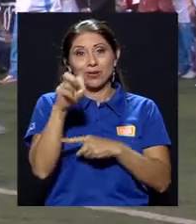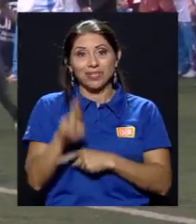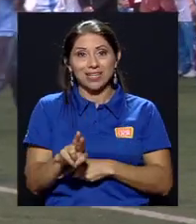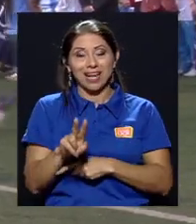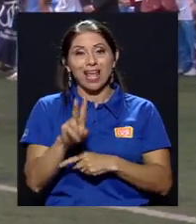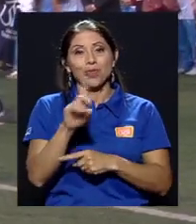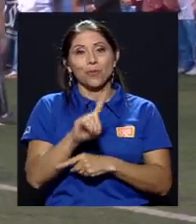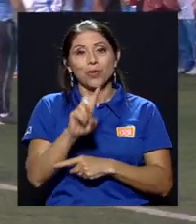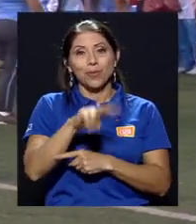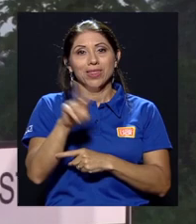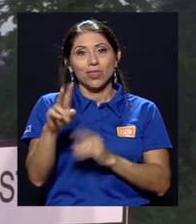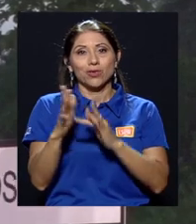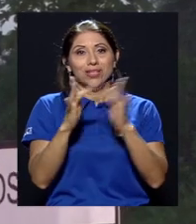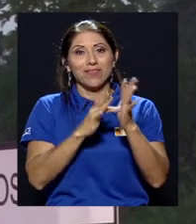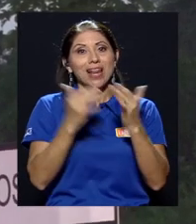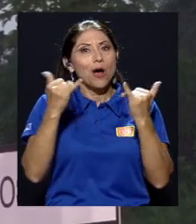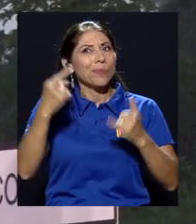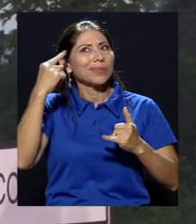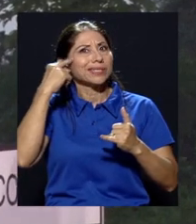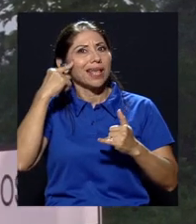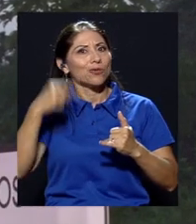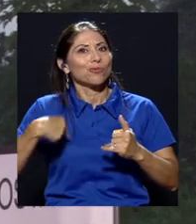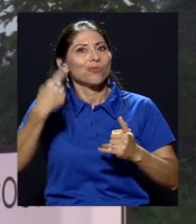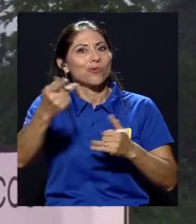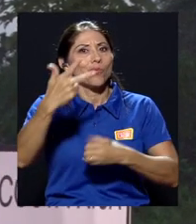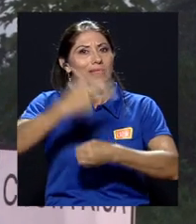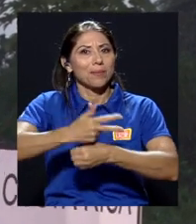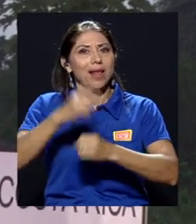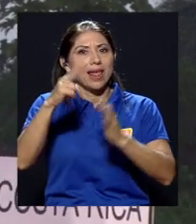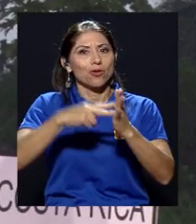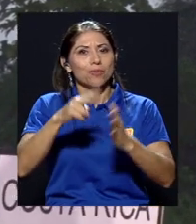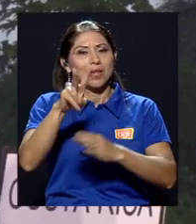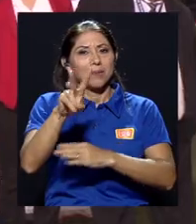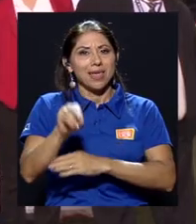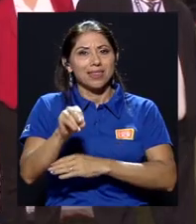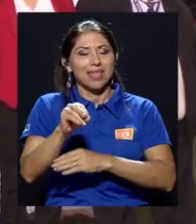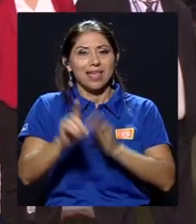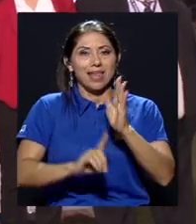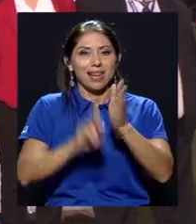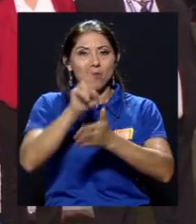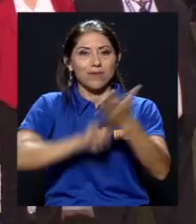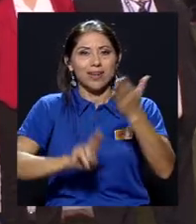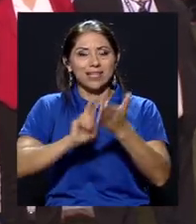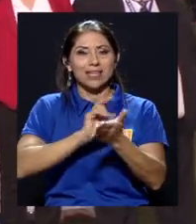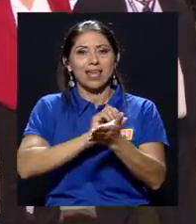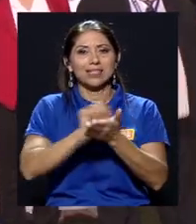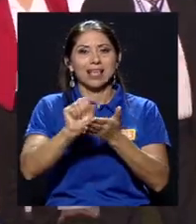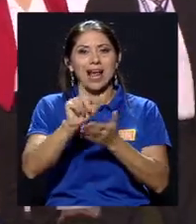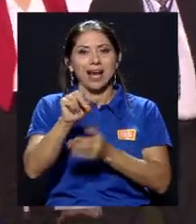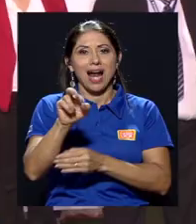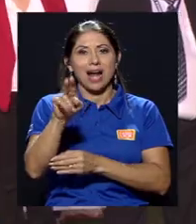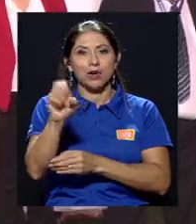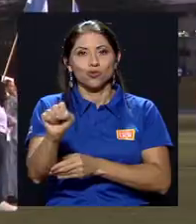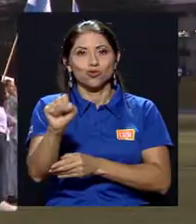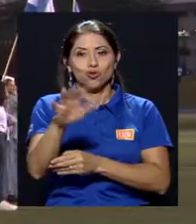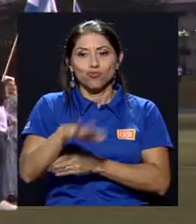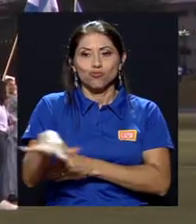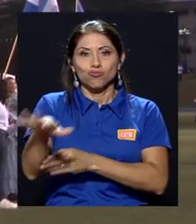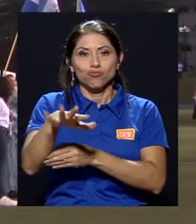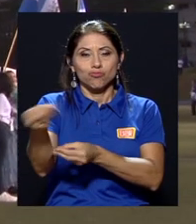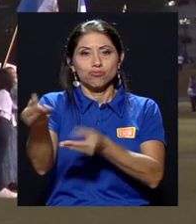ya su objetivo son los judoka Guatemala 2020, que se desarrollarán en la Universidad de San Carlos, cuya sede fue otorgada por